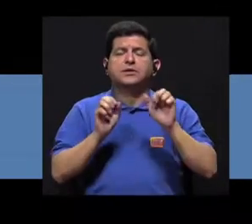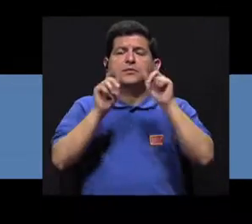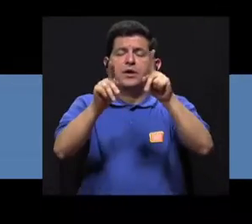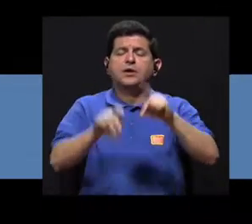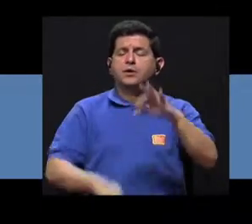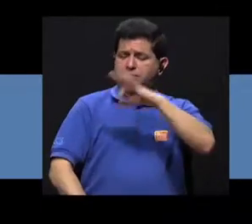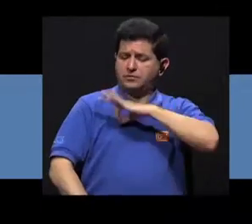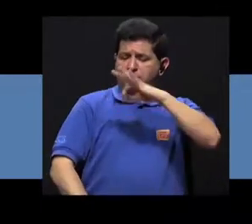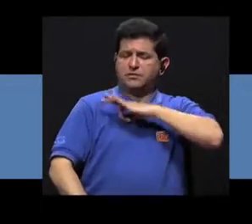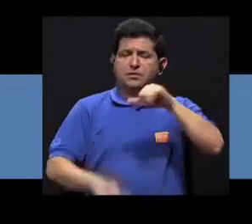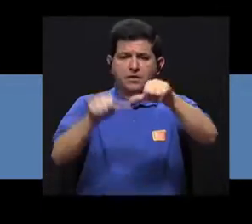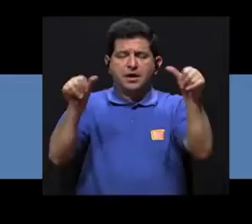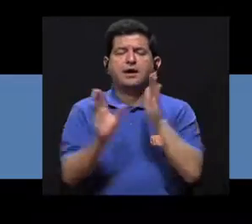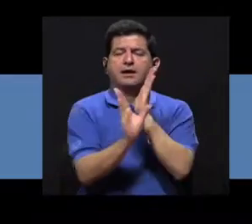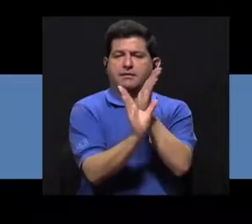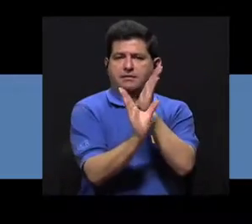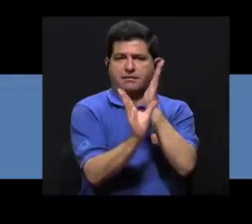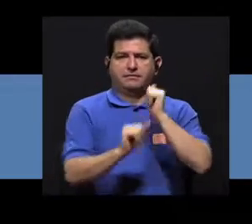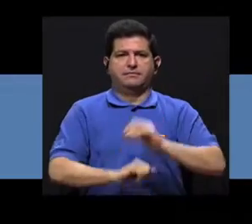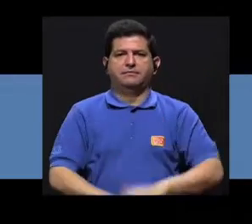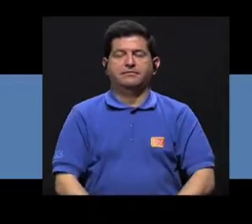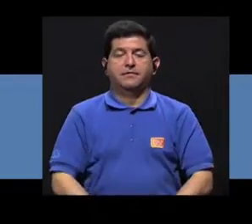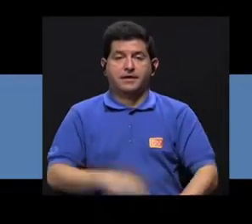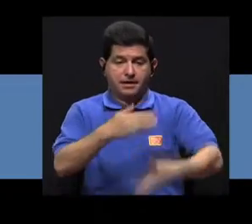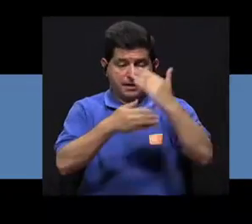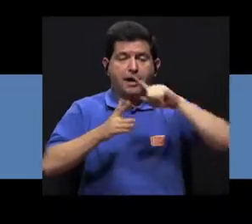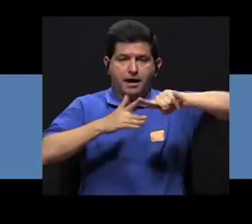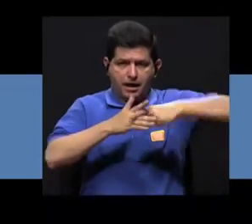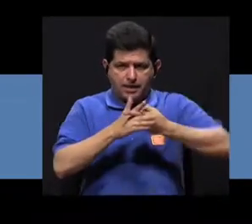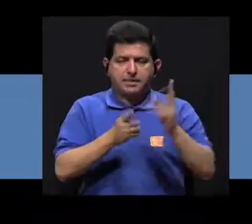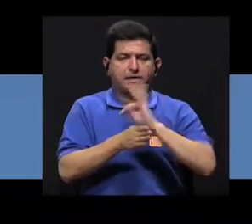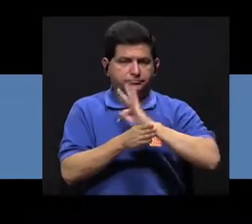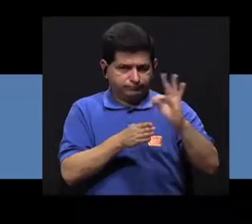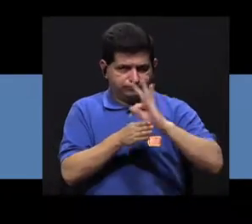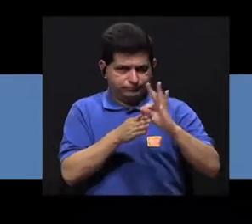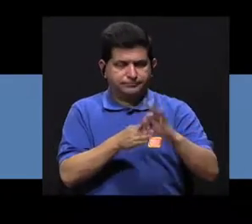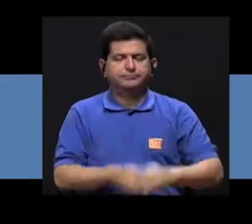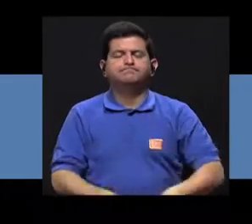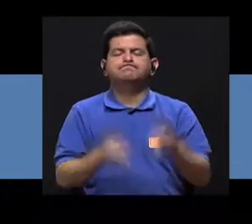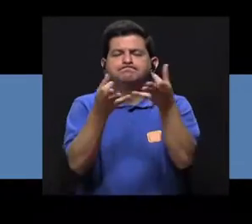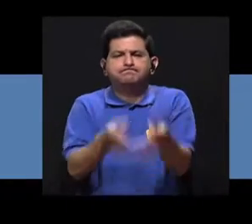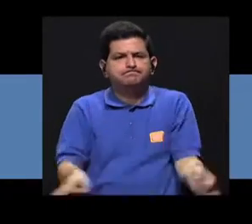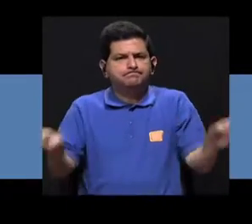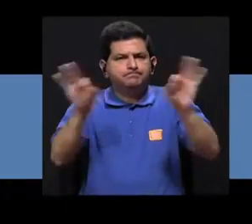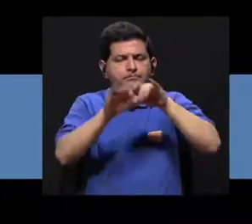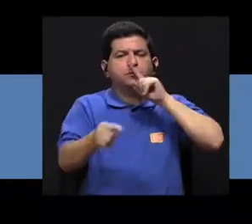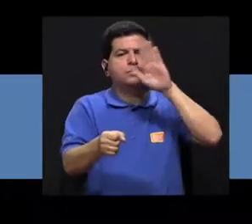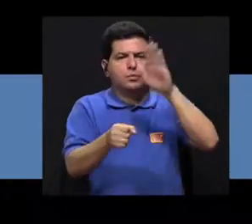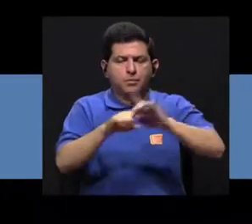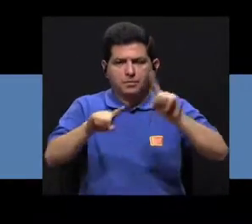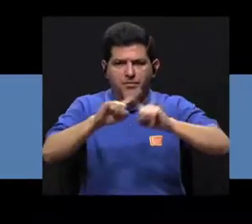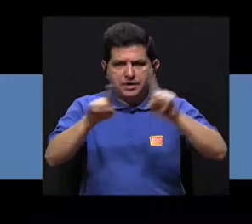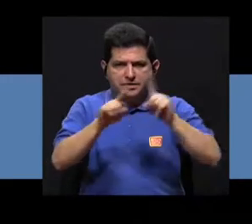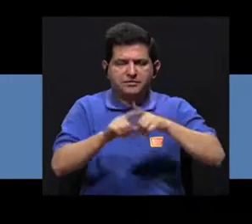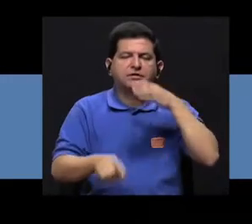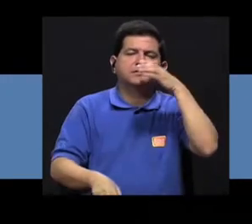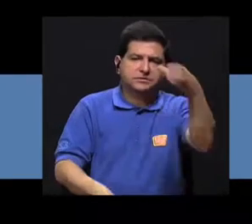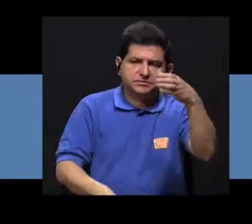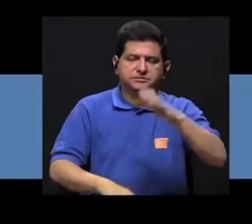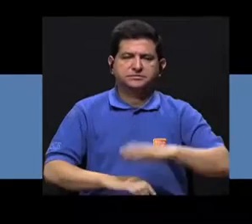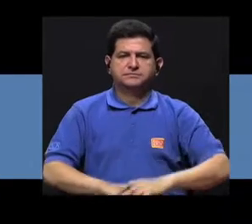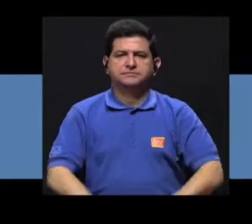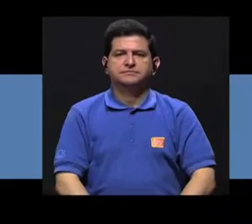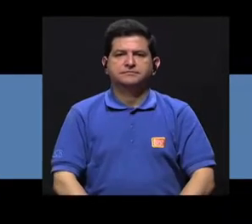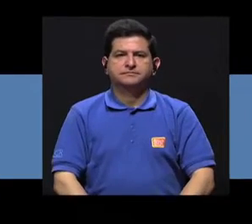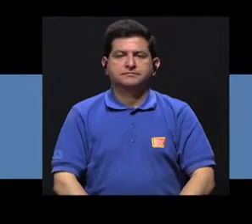ofrece amplios beneficios en el área psicológica antes de iniciar con esta terapia es importante seguir una serie de